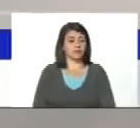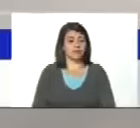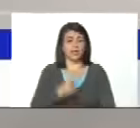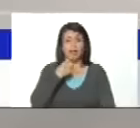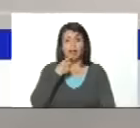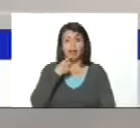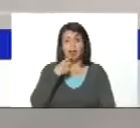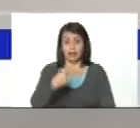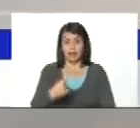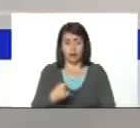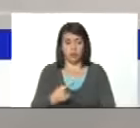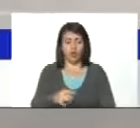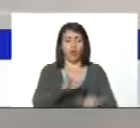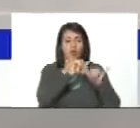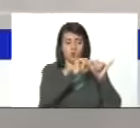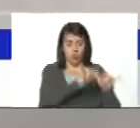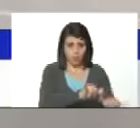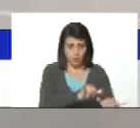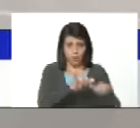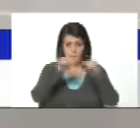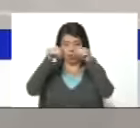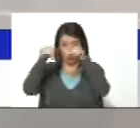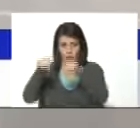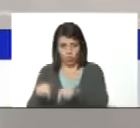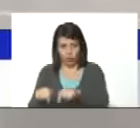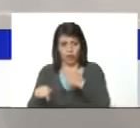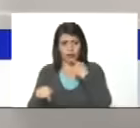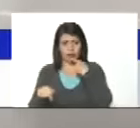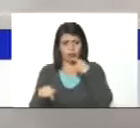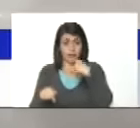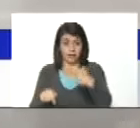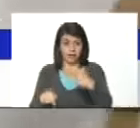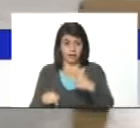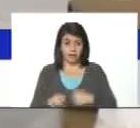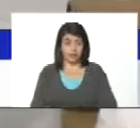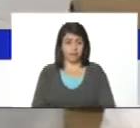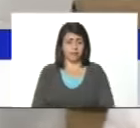les dijimos lo mismo que les decimos hoy.